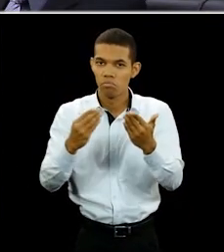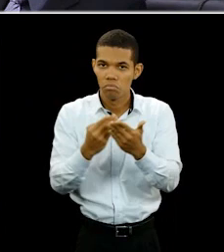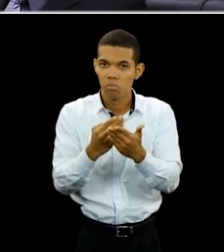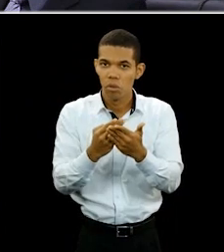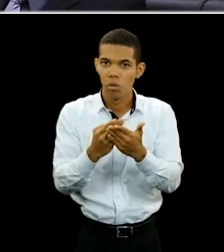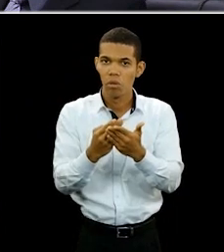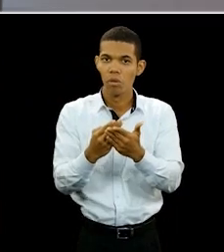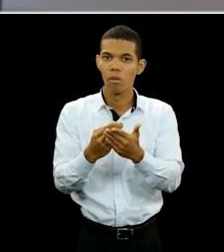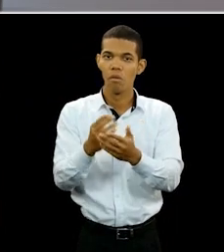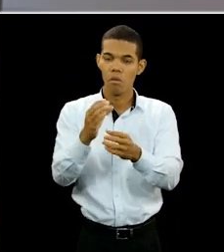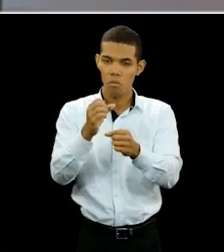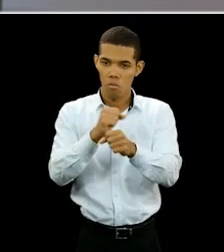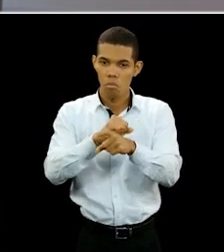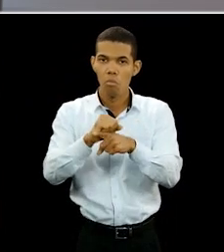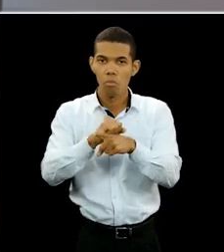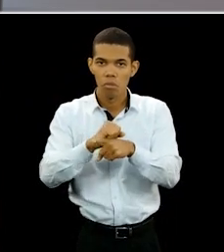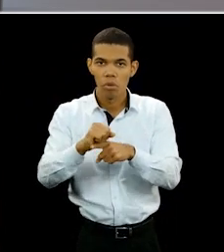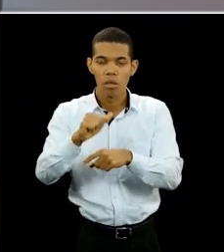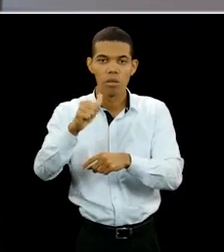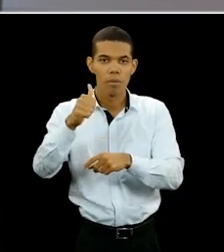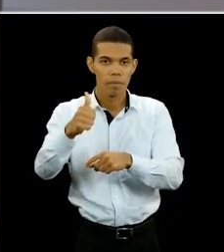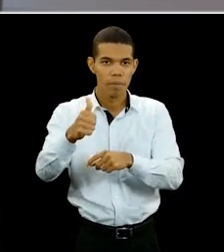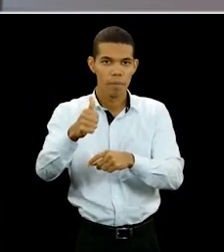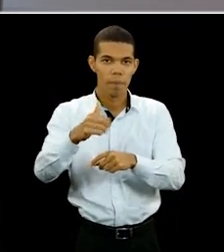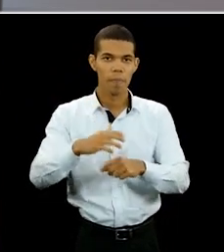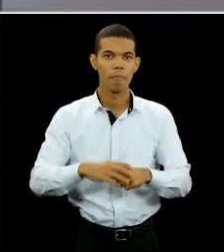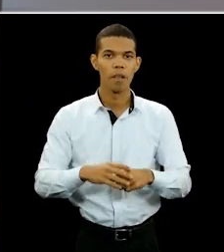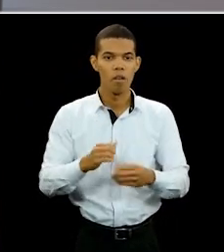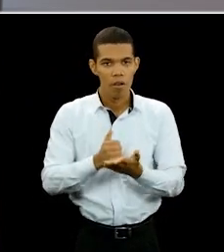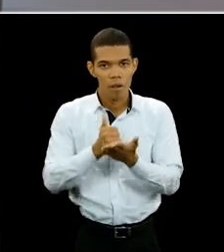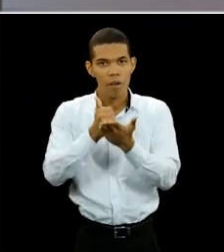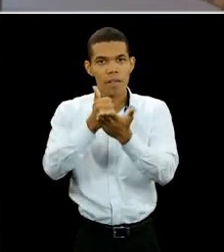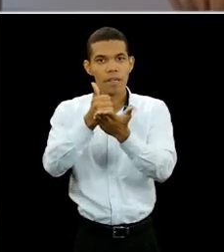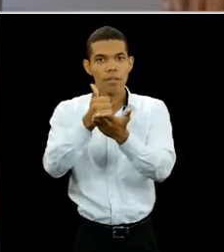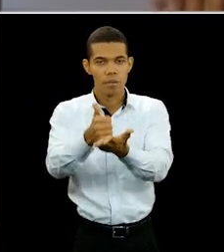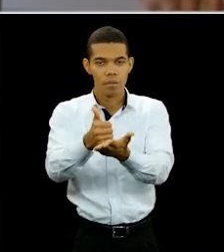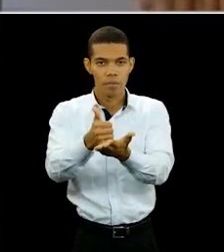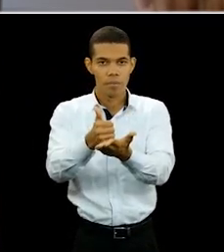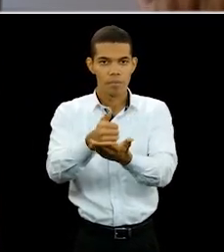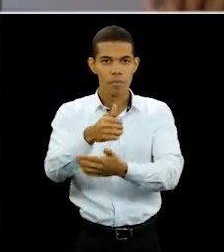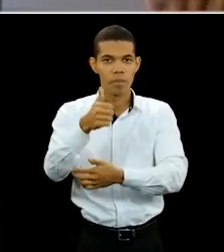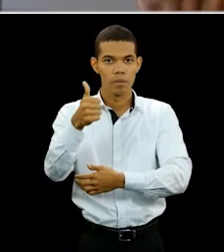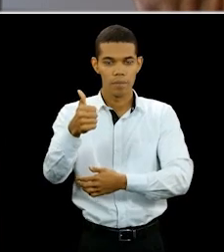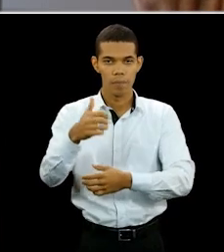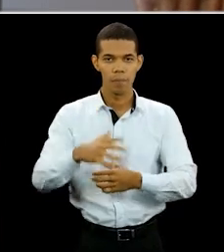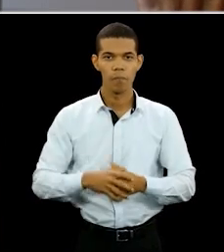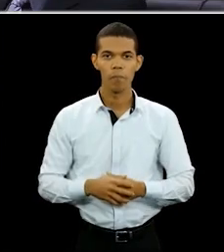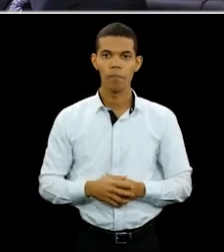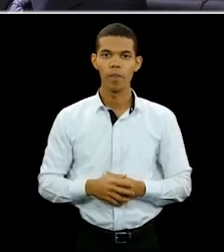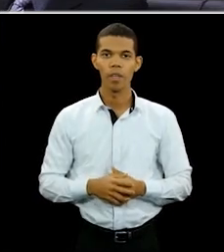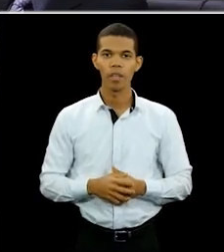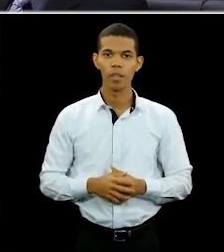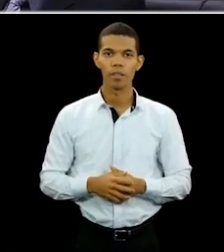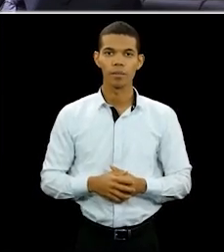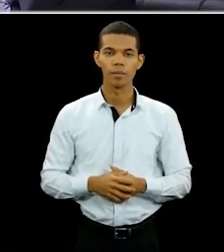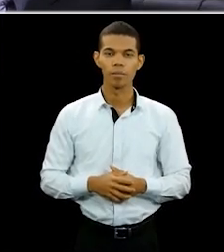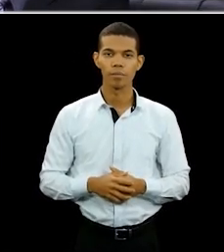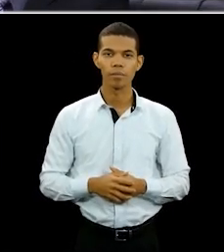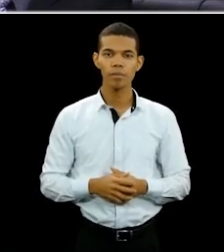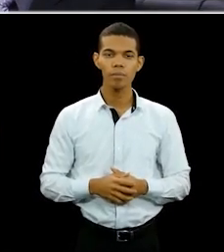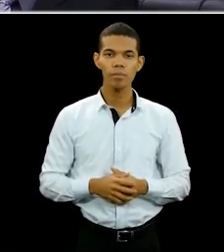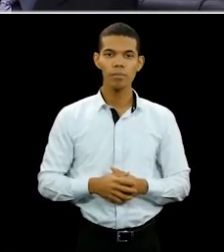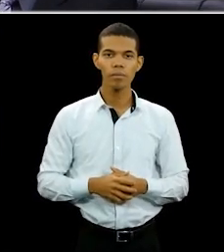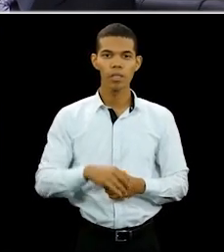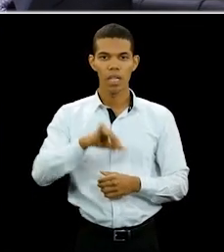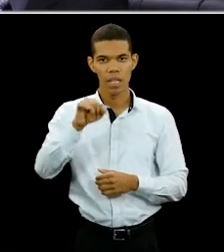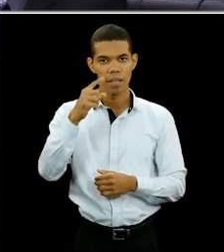Ah El Profeta Jeremías cuando él leemos el capítulo 2 de Jeremías el verso 8 no sé si el pastor quisiera eh